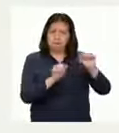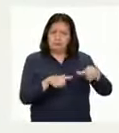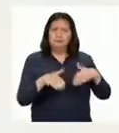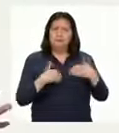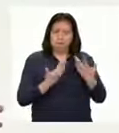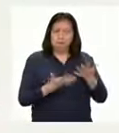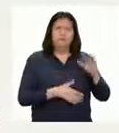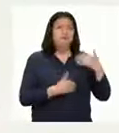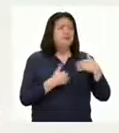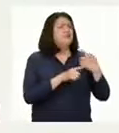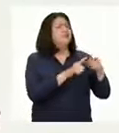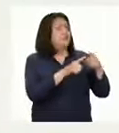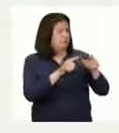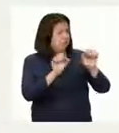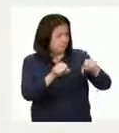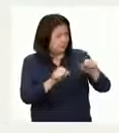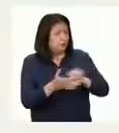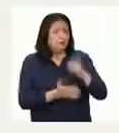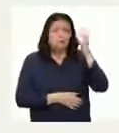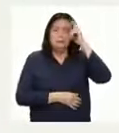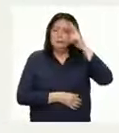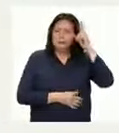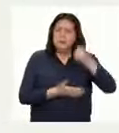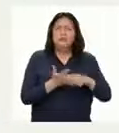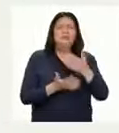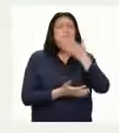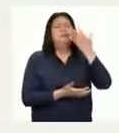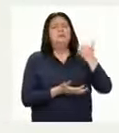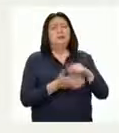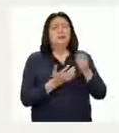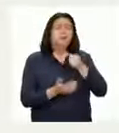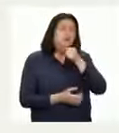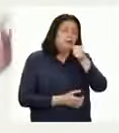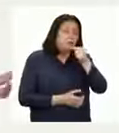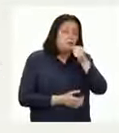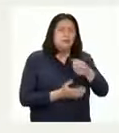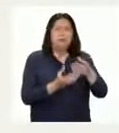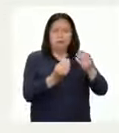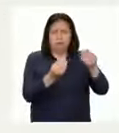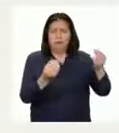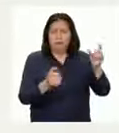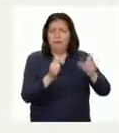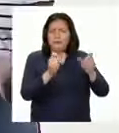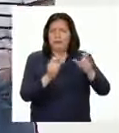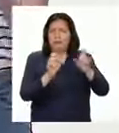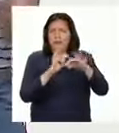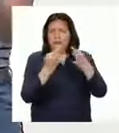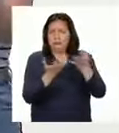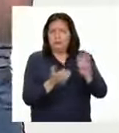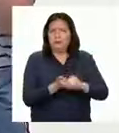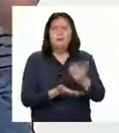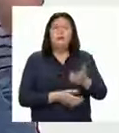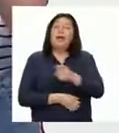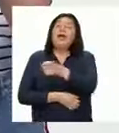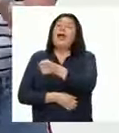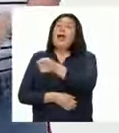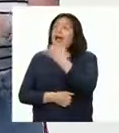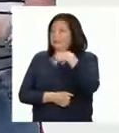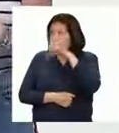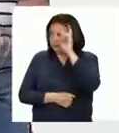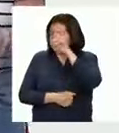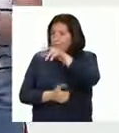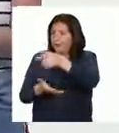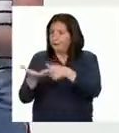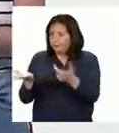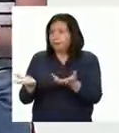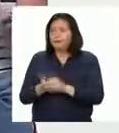pueden tener algunas diferencias. Por eso es mejor que entrevistemos a varios familiares. Por eso mismo, profesora,